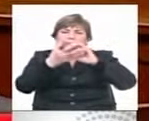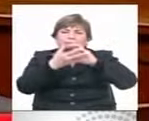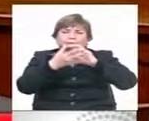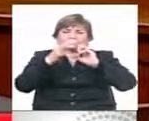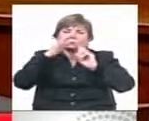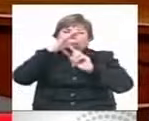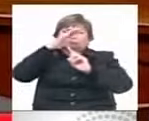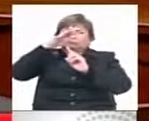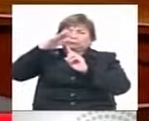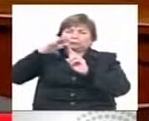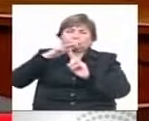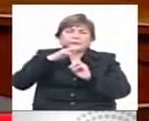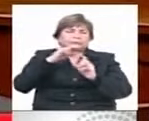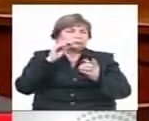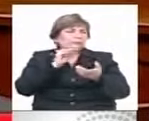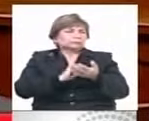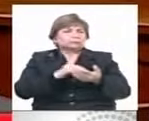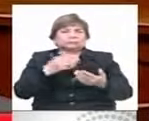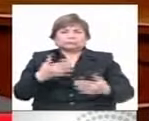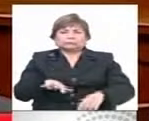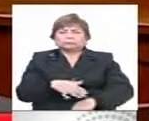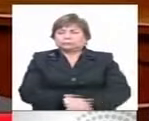los peruanos más vulnerables.